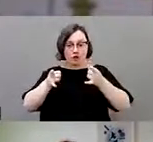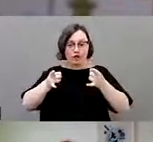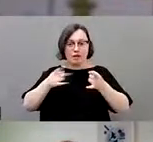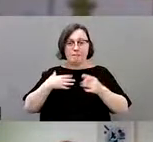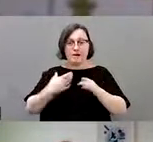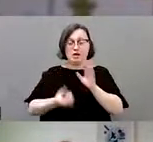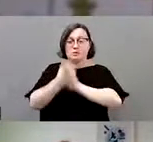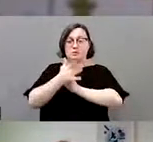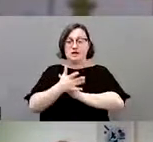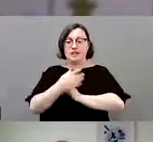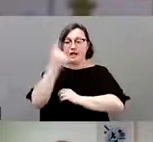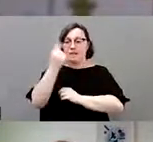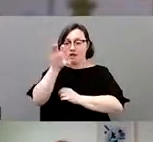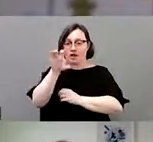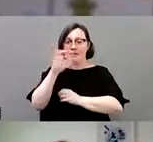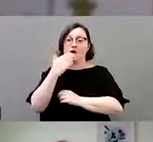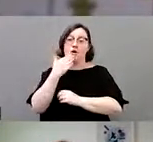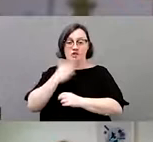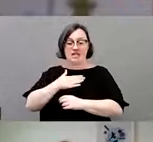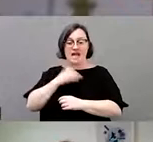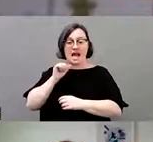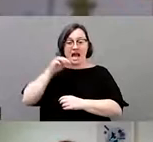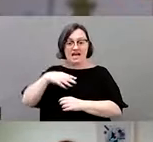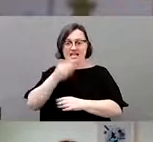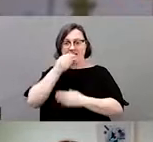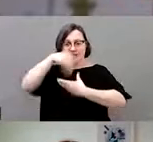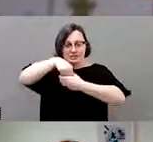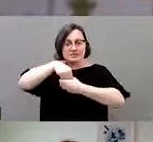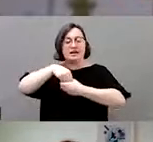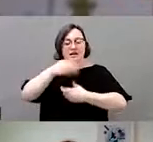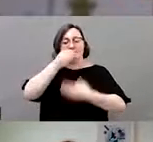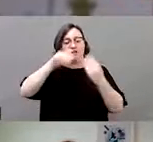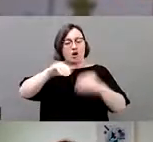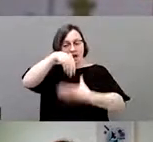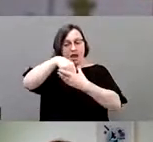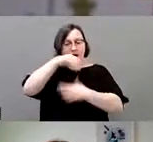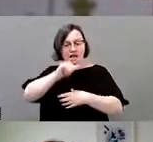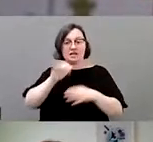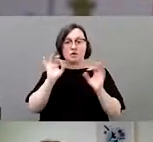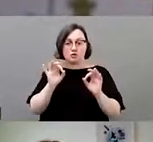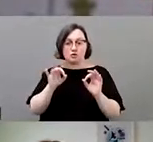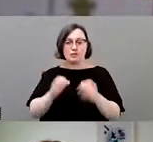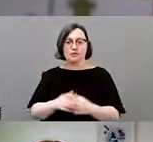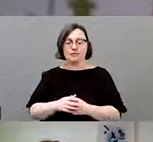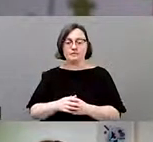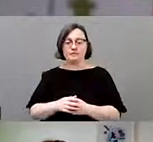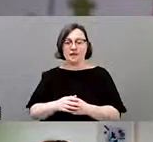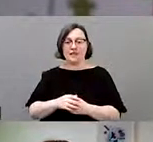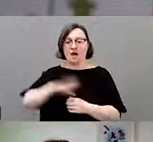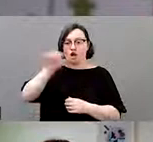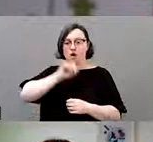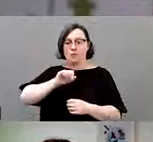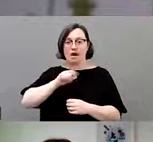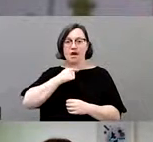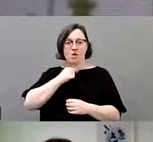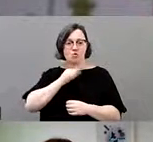de vez en cuando el pictograma como si Anne estuviera en la historia. Entonces ahí se ve un poco el primero, entonces... lo compramos también, que tiene